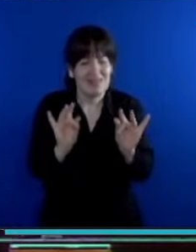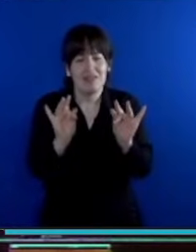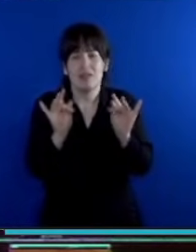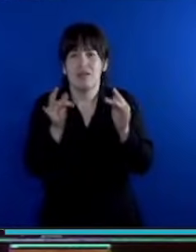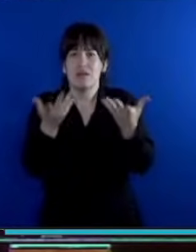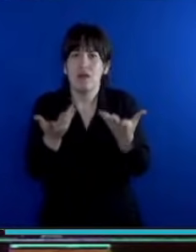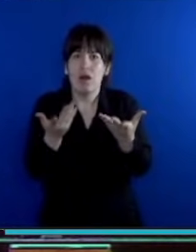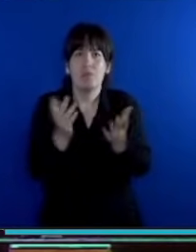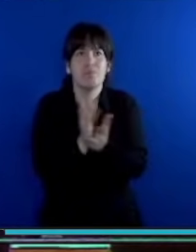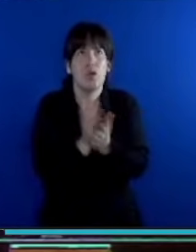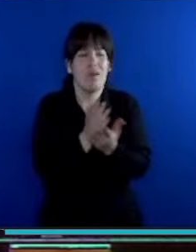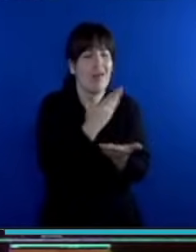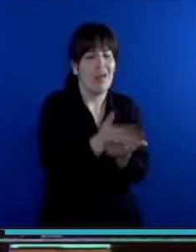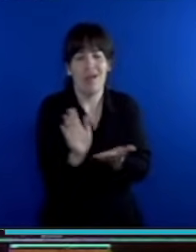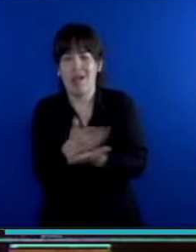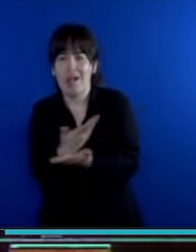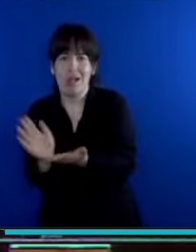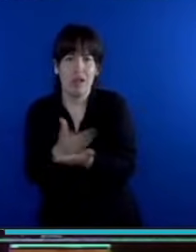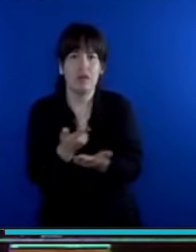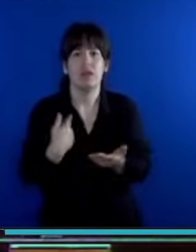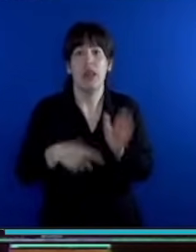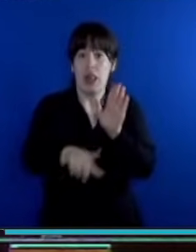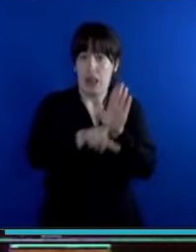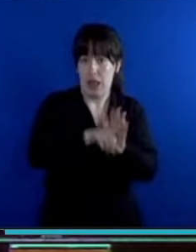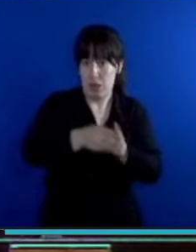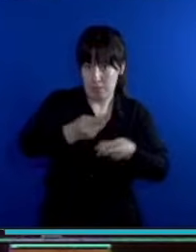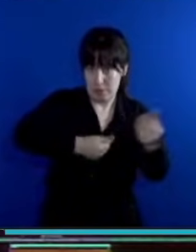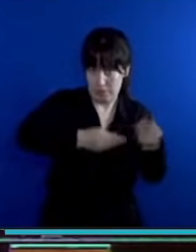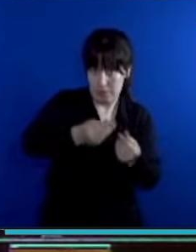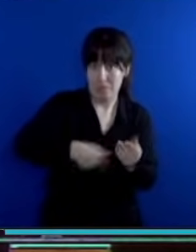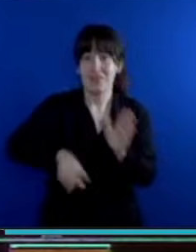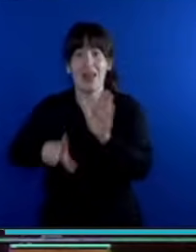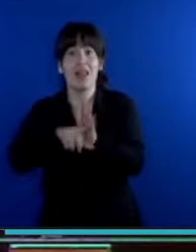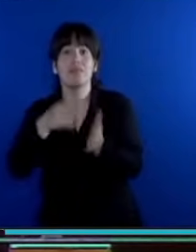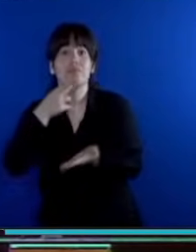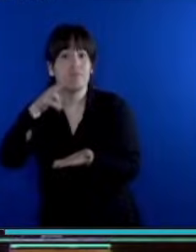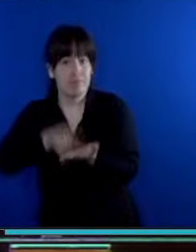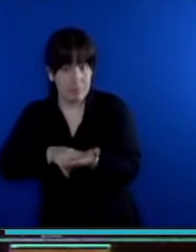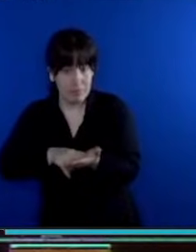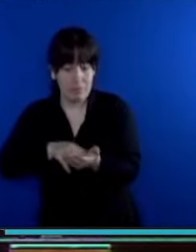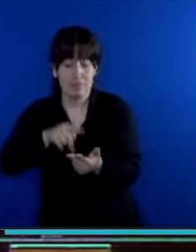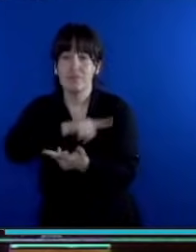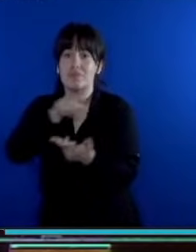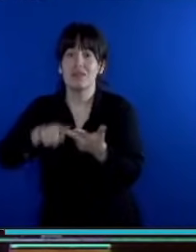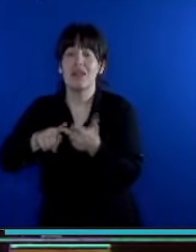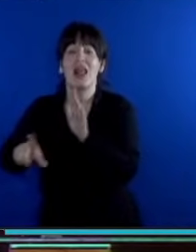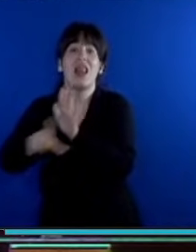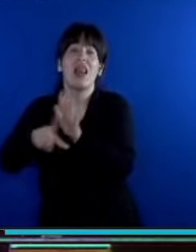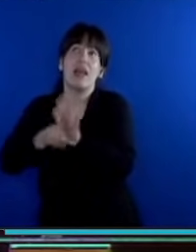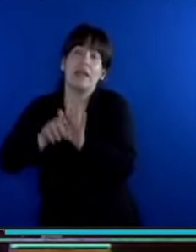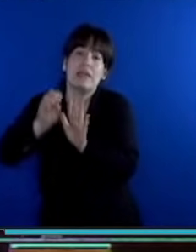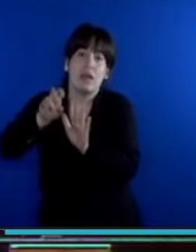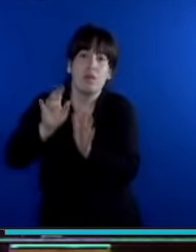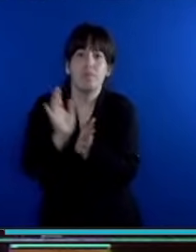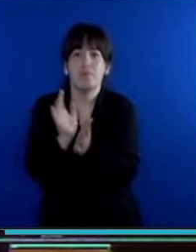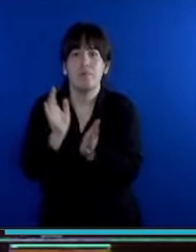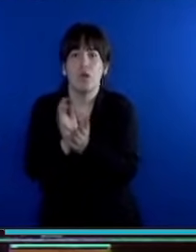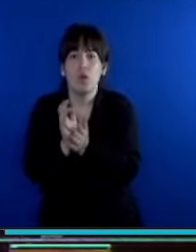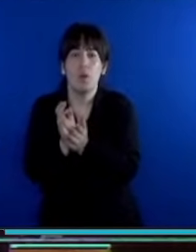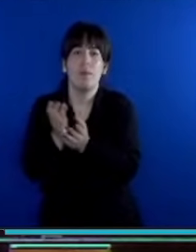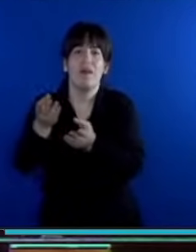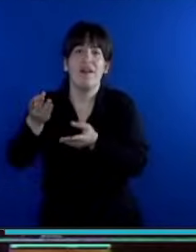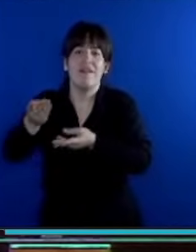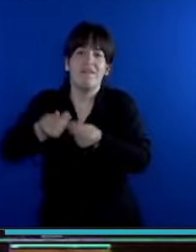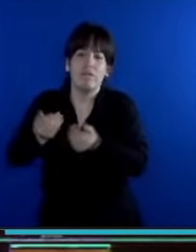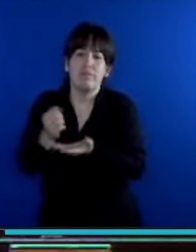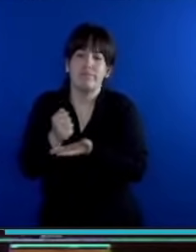tratarlos por separado. La ley de presupuesto, la ley impositiva y la ley que han llamado de financiamiento para la